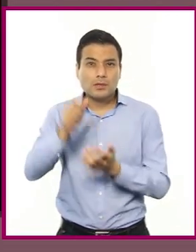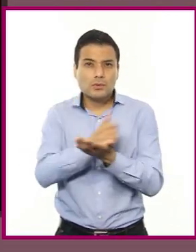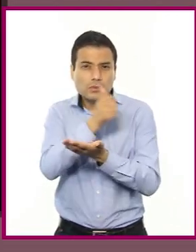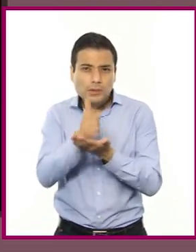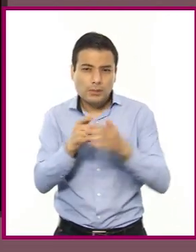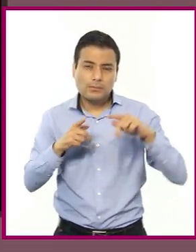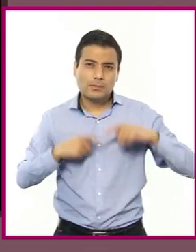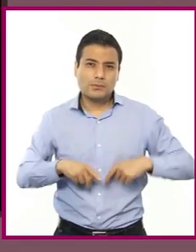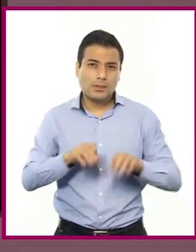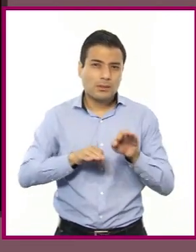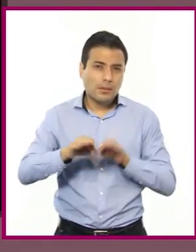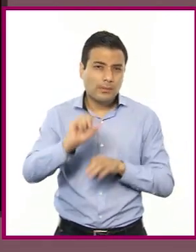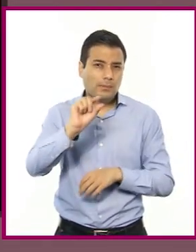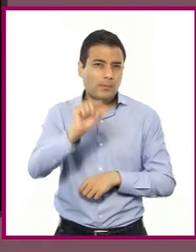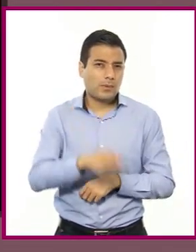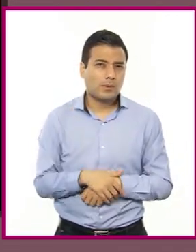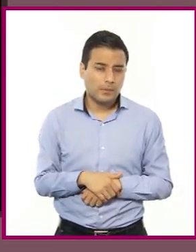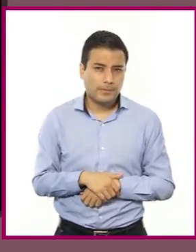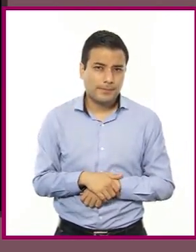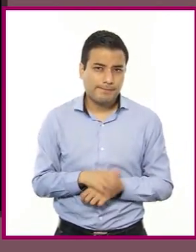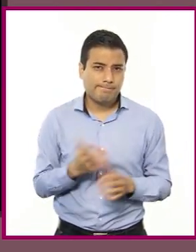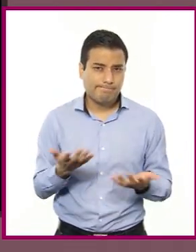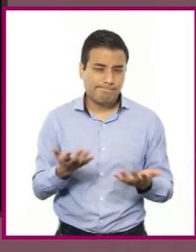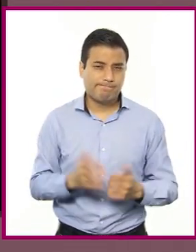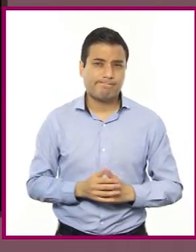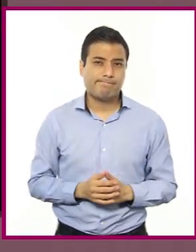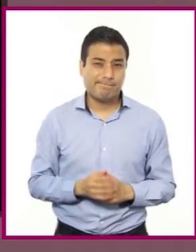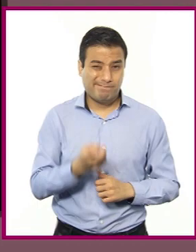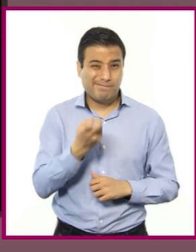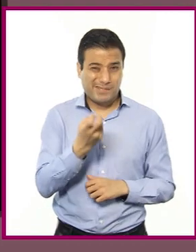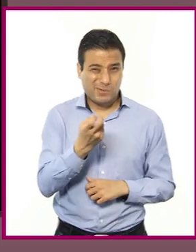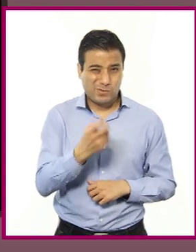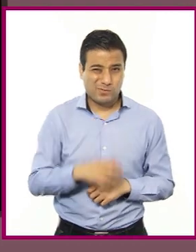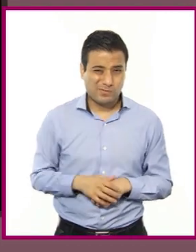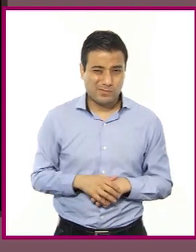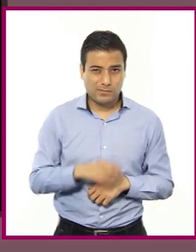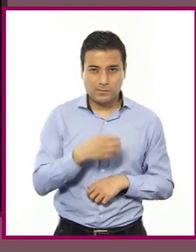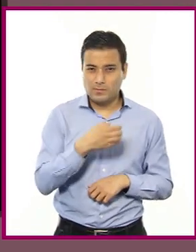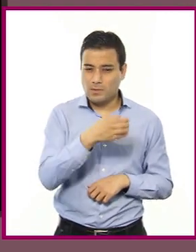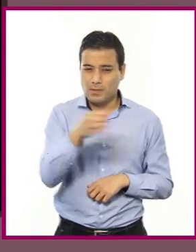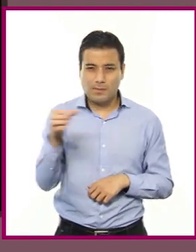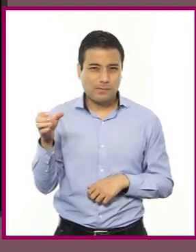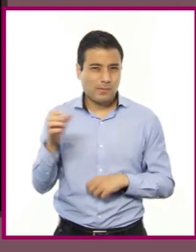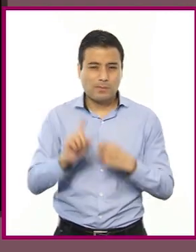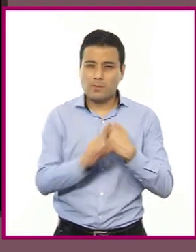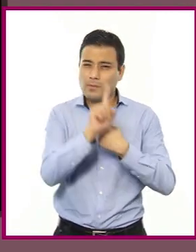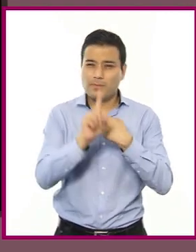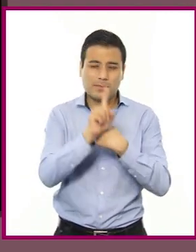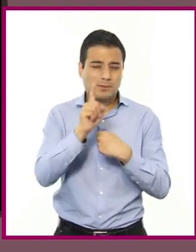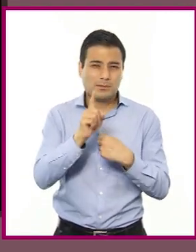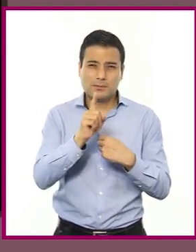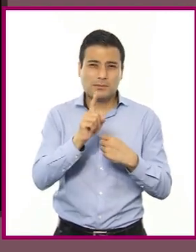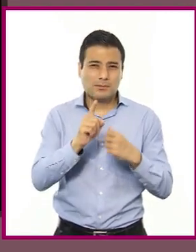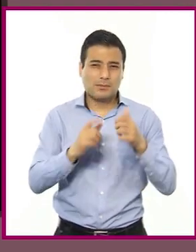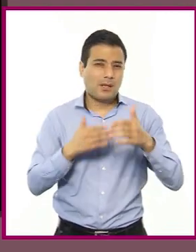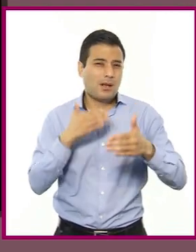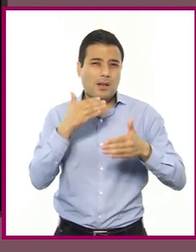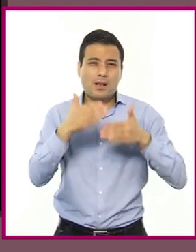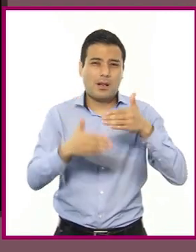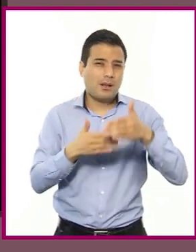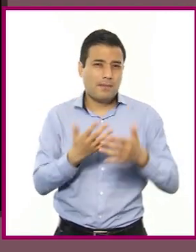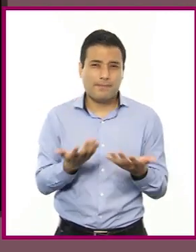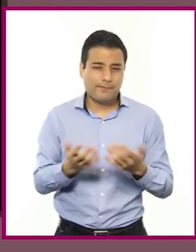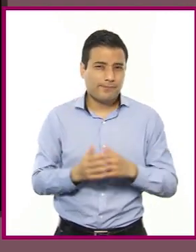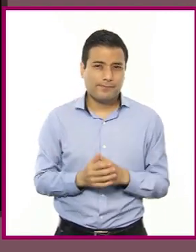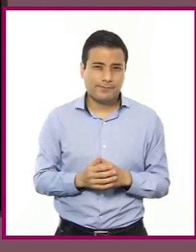trabajar mucho menos, tiene que dar más por menos. Y este deterioro de la agricultura se va a notar, crece muy poquito,